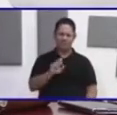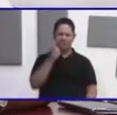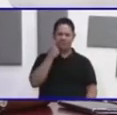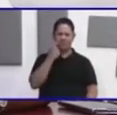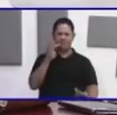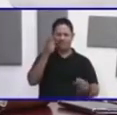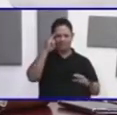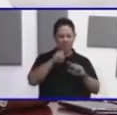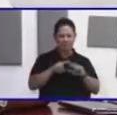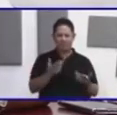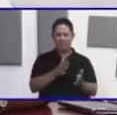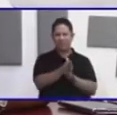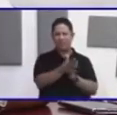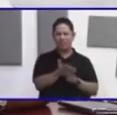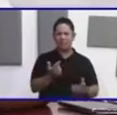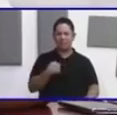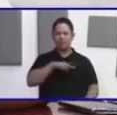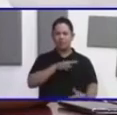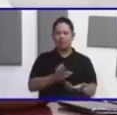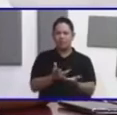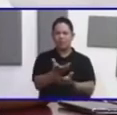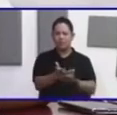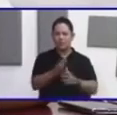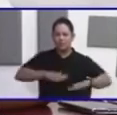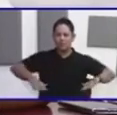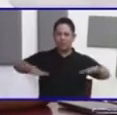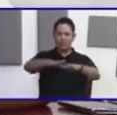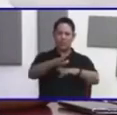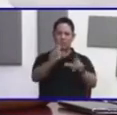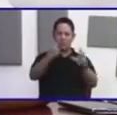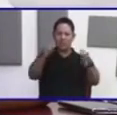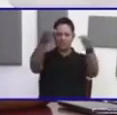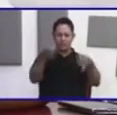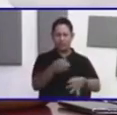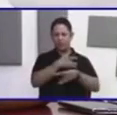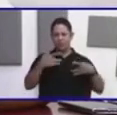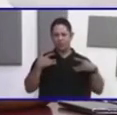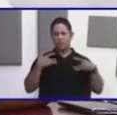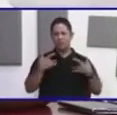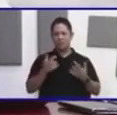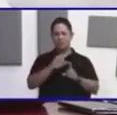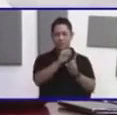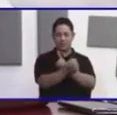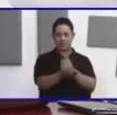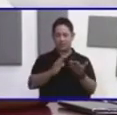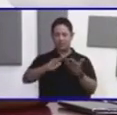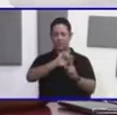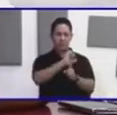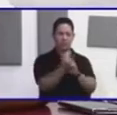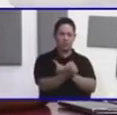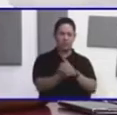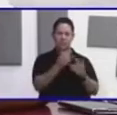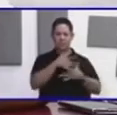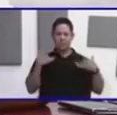aprobamos ayer en el Consejo Territorial de Seguridad Social en Salud, nosotros podemos comprar ahora camas UCI, inclusive bajo la